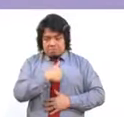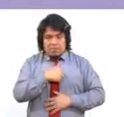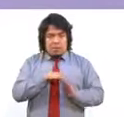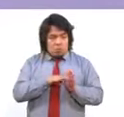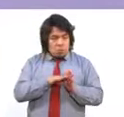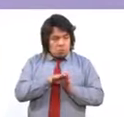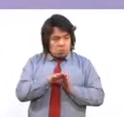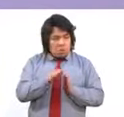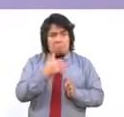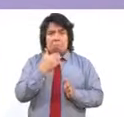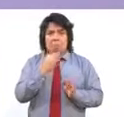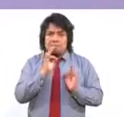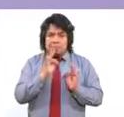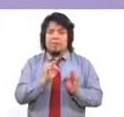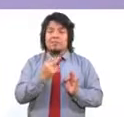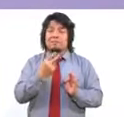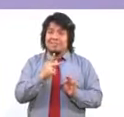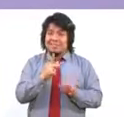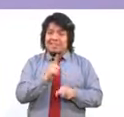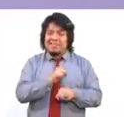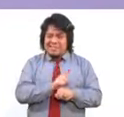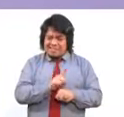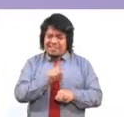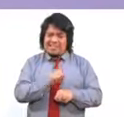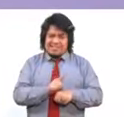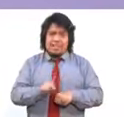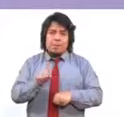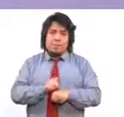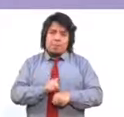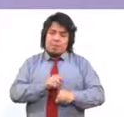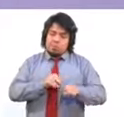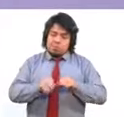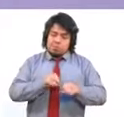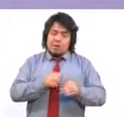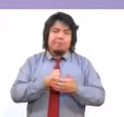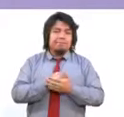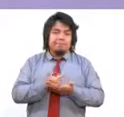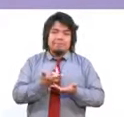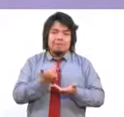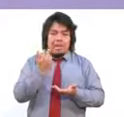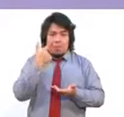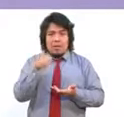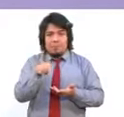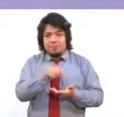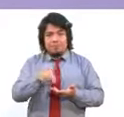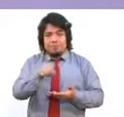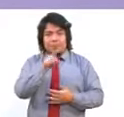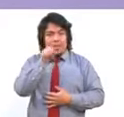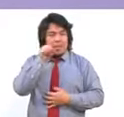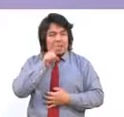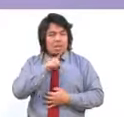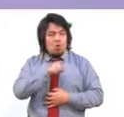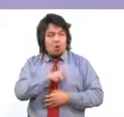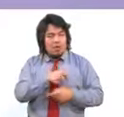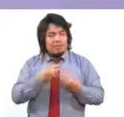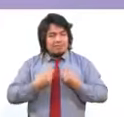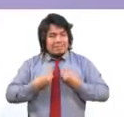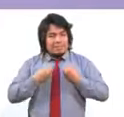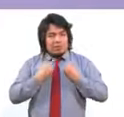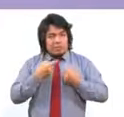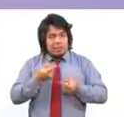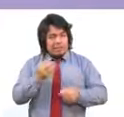camino correcto, pero hay que trabajar todos los días para la protección de las mujeres en la ciudad. Y la pregunta es también,